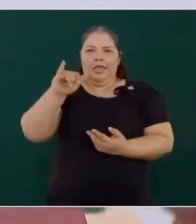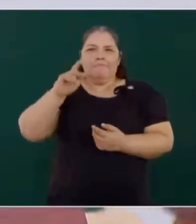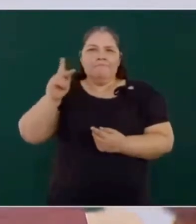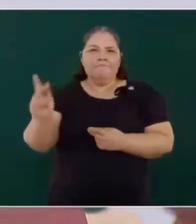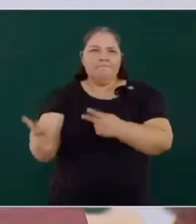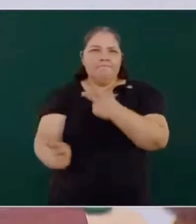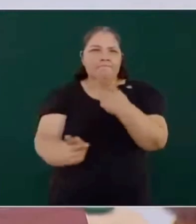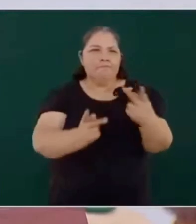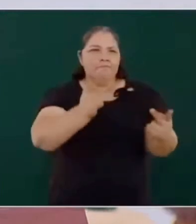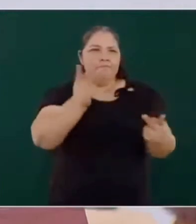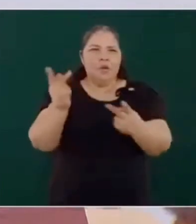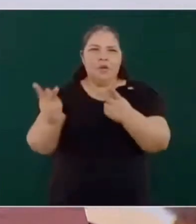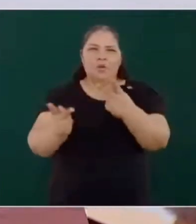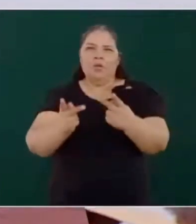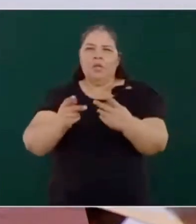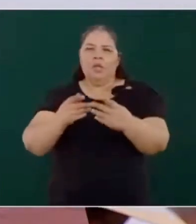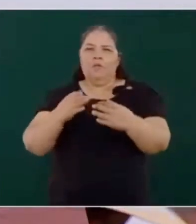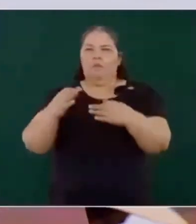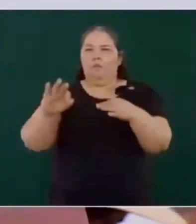hace una encuesta periódica